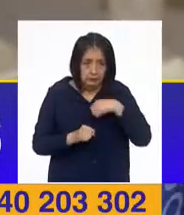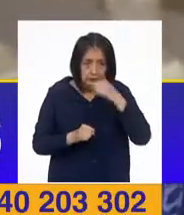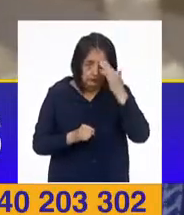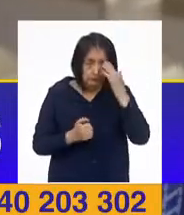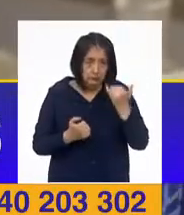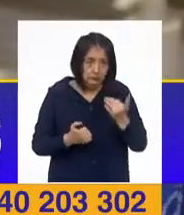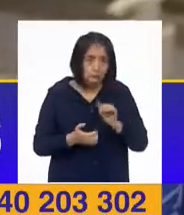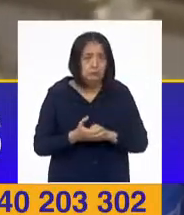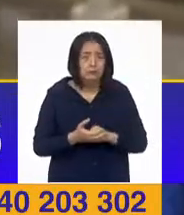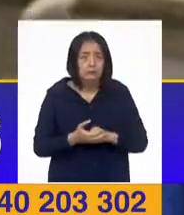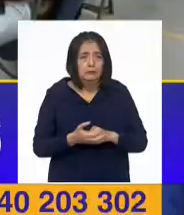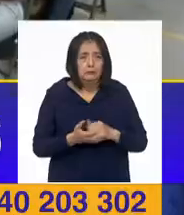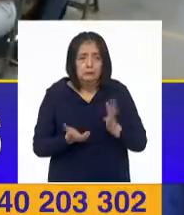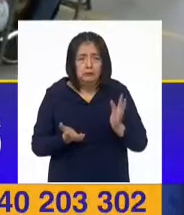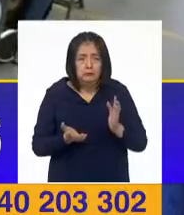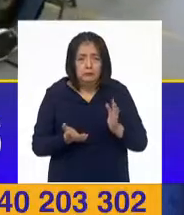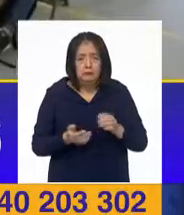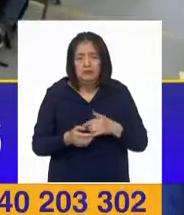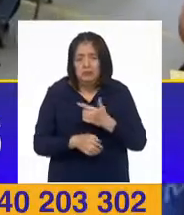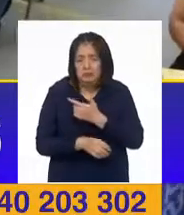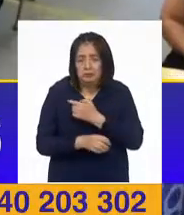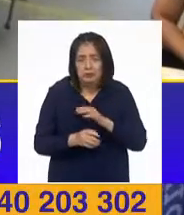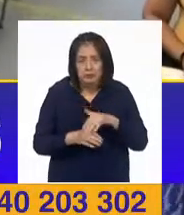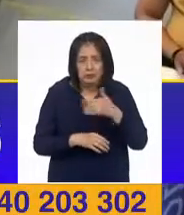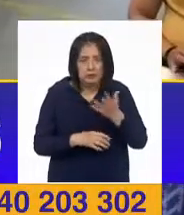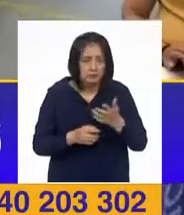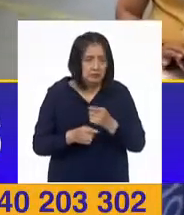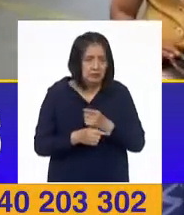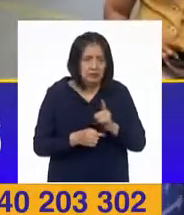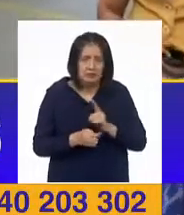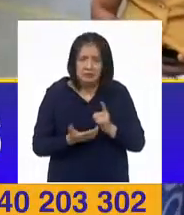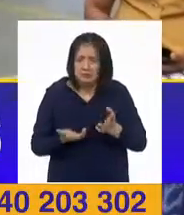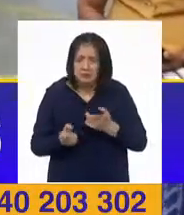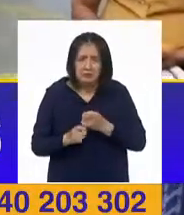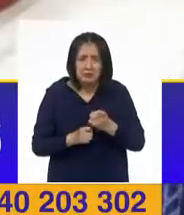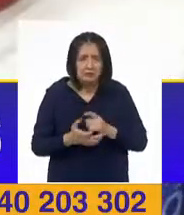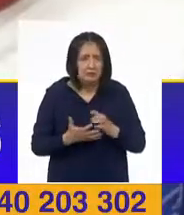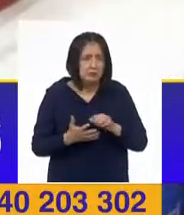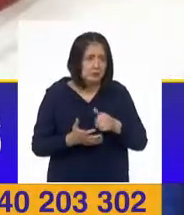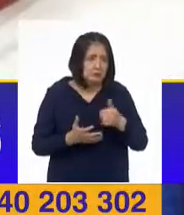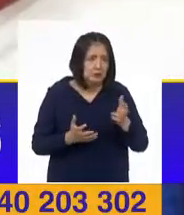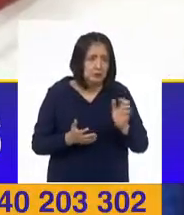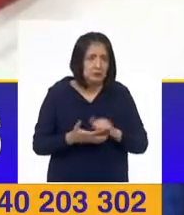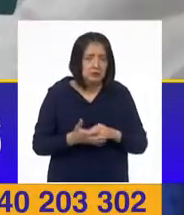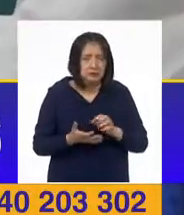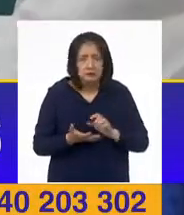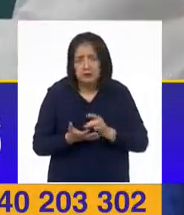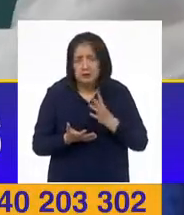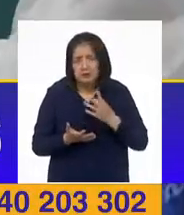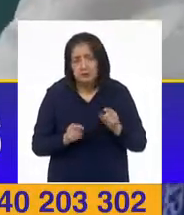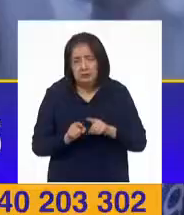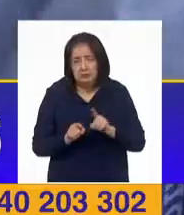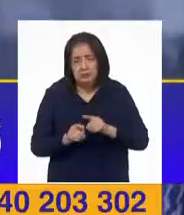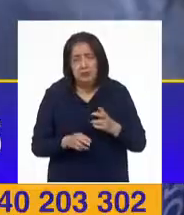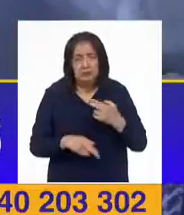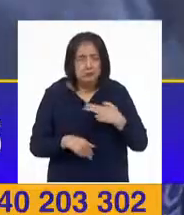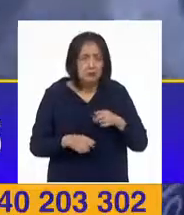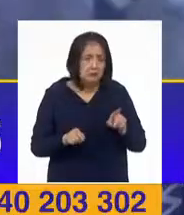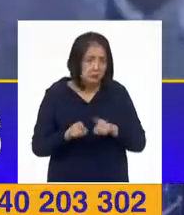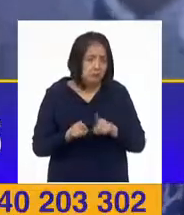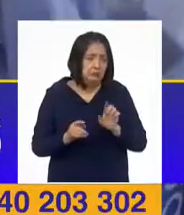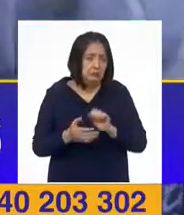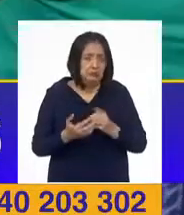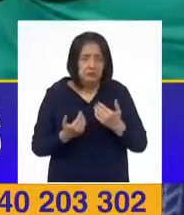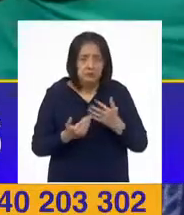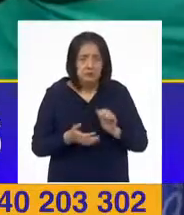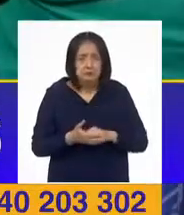ahora todos son efectos secundarios, por decirlo, inofensivos y que ante otras medicaciones también el ser humano presenta, ¿no?